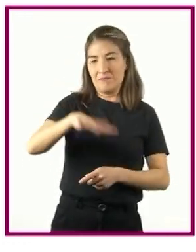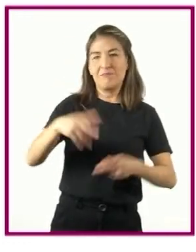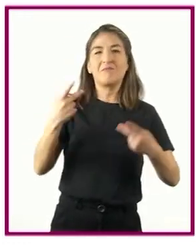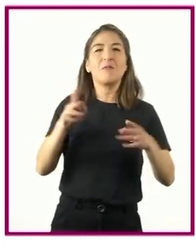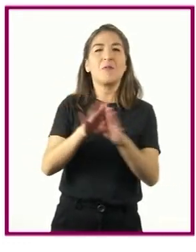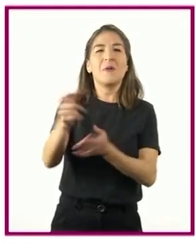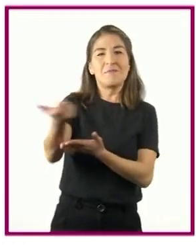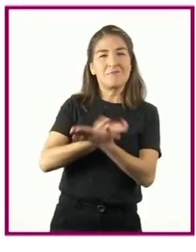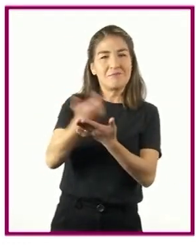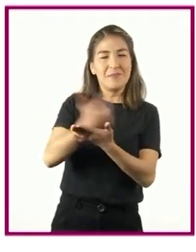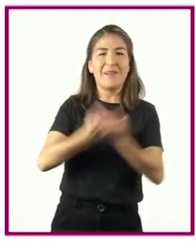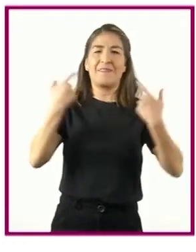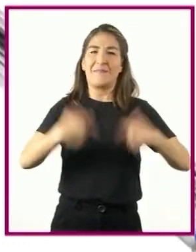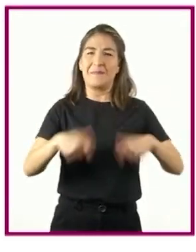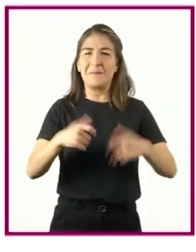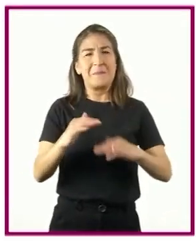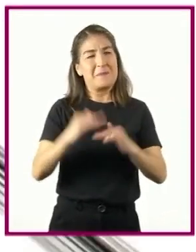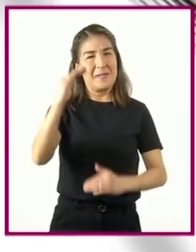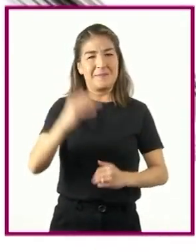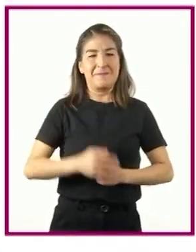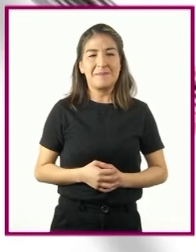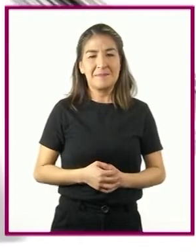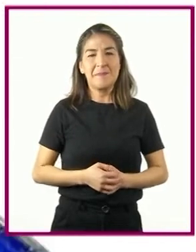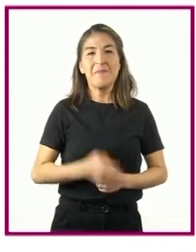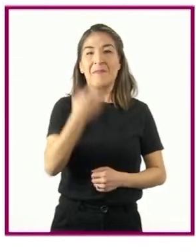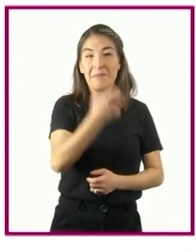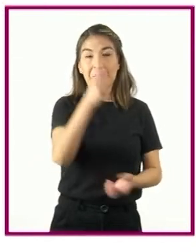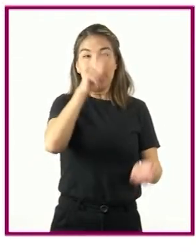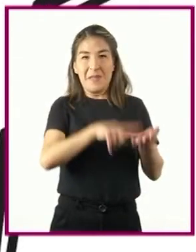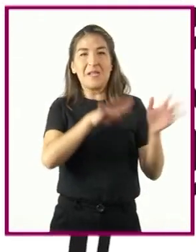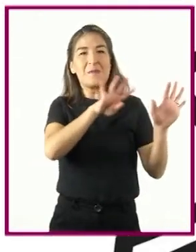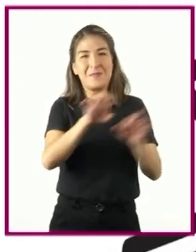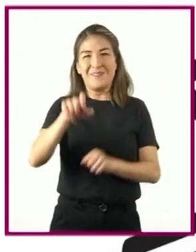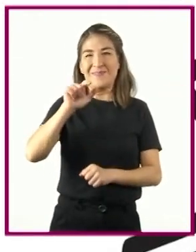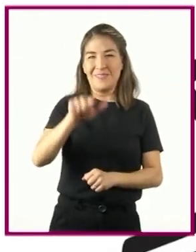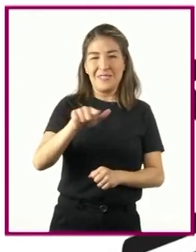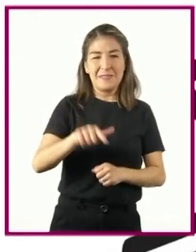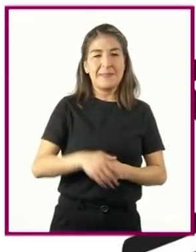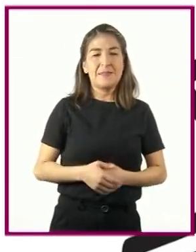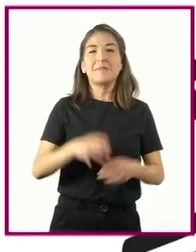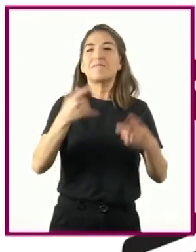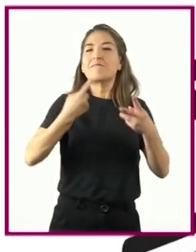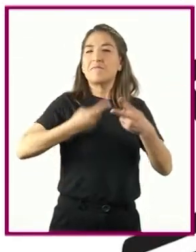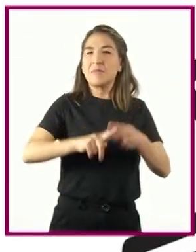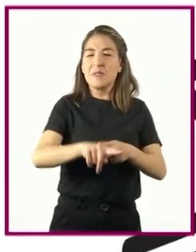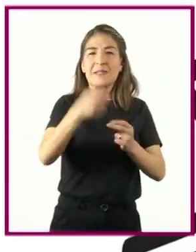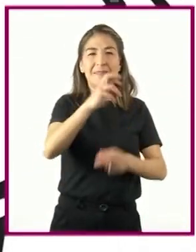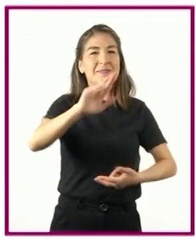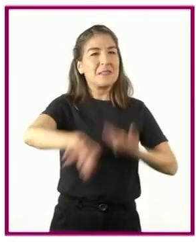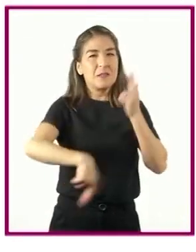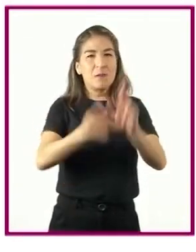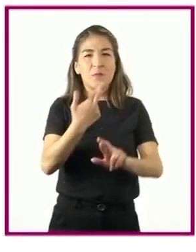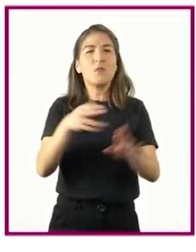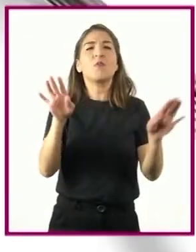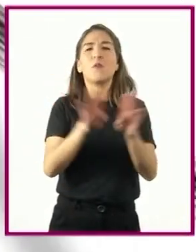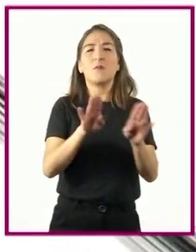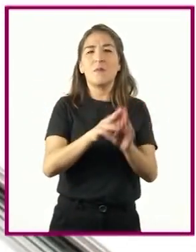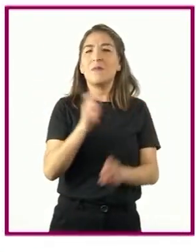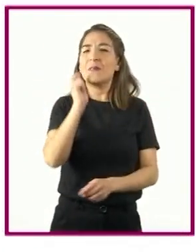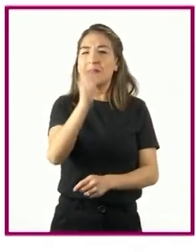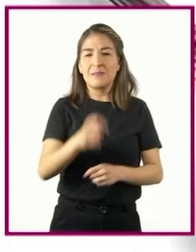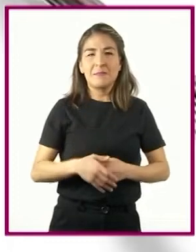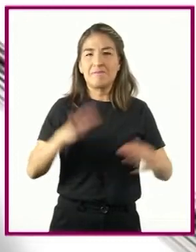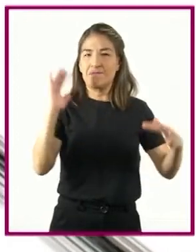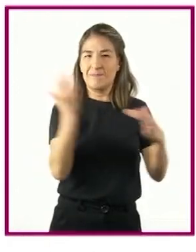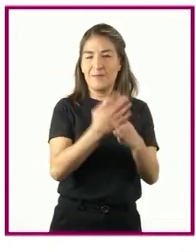excesos. Ante tal situación, en 1917 inicia una revolución que podemos dividir